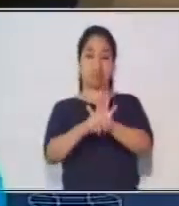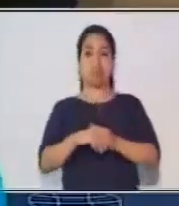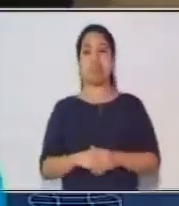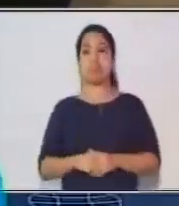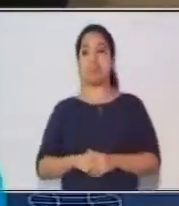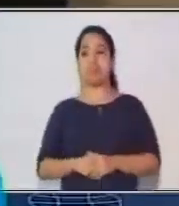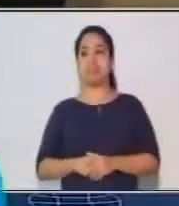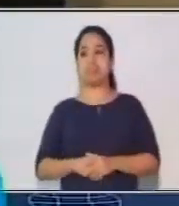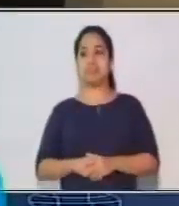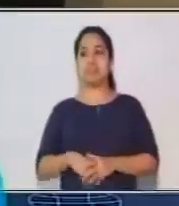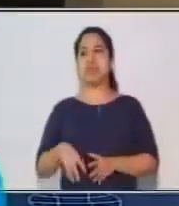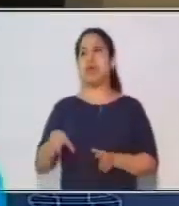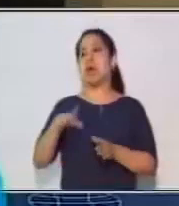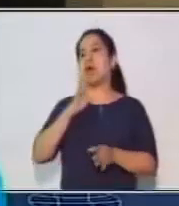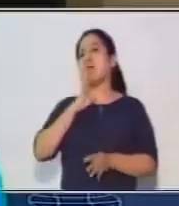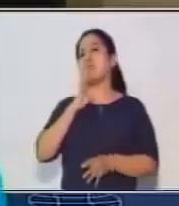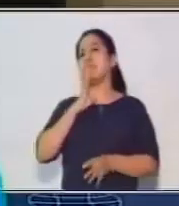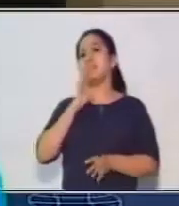Hablemos del cine.